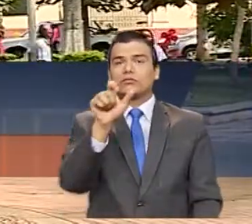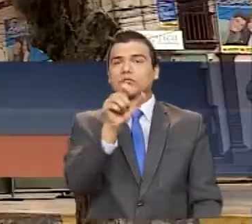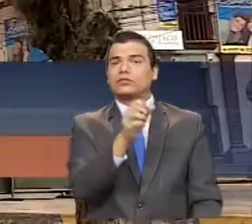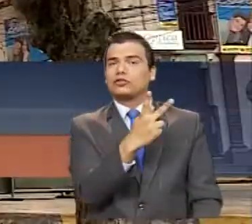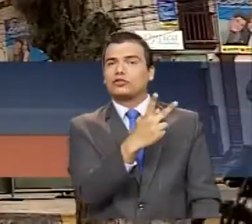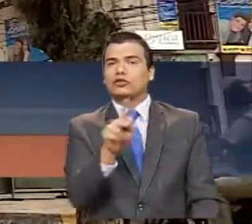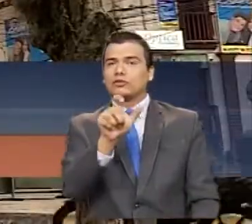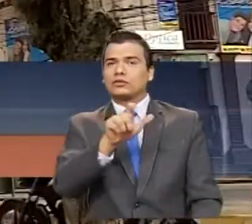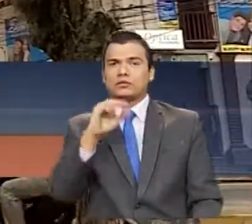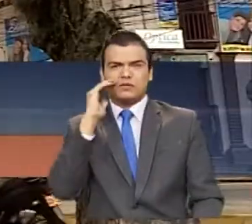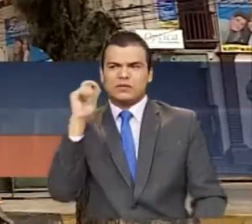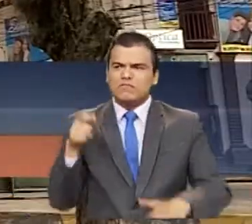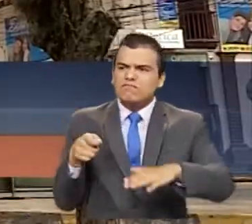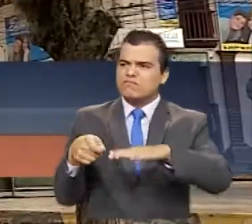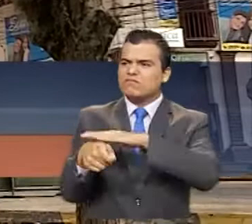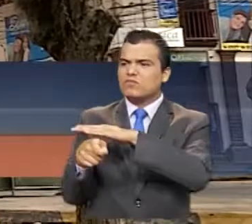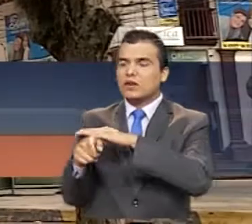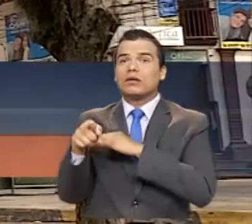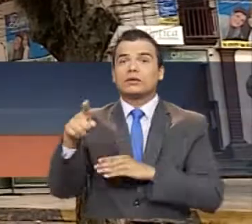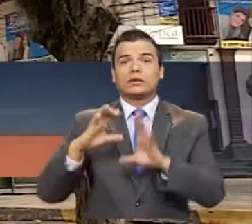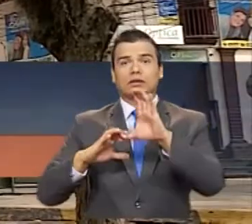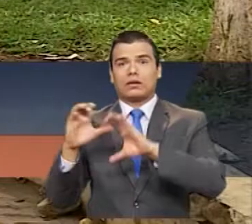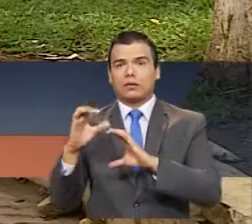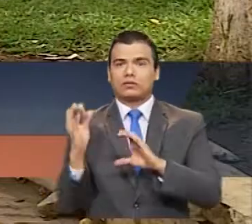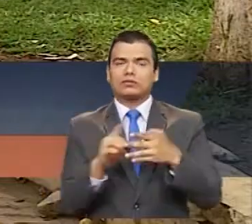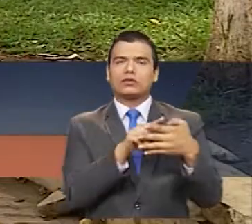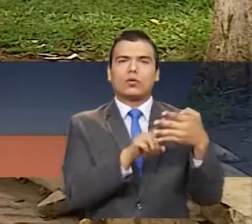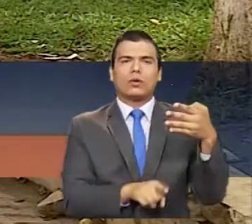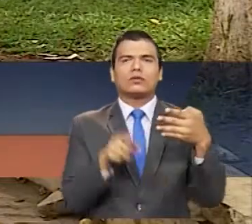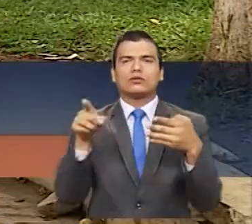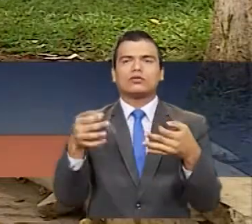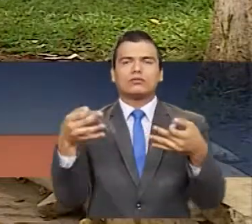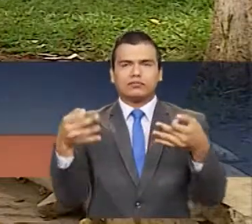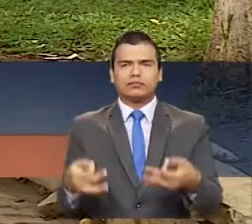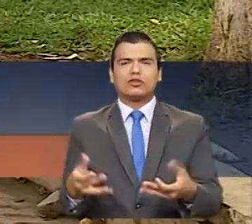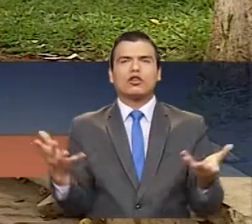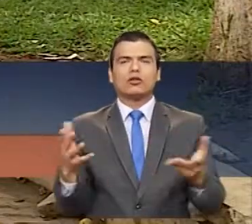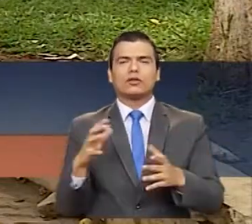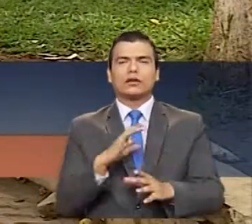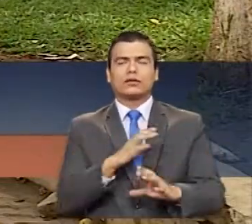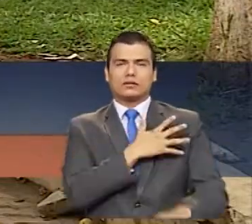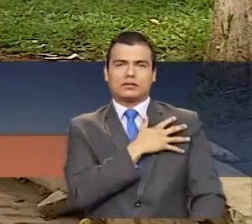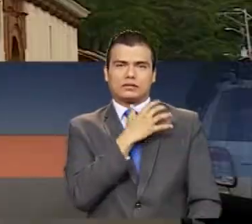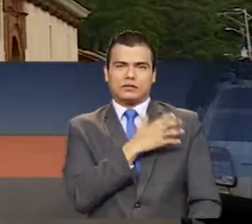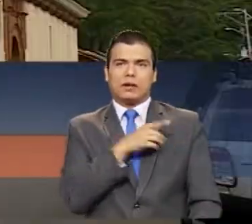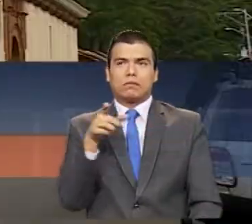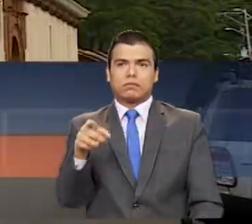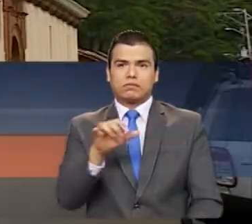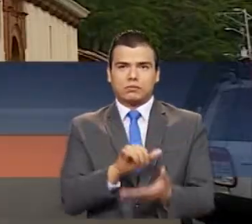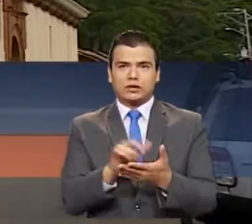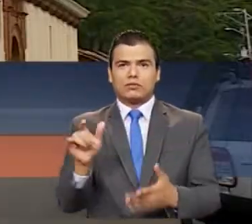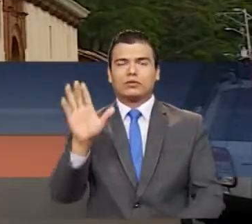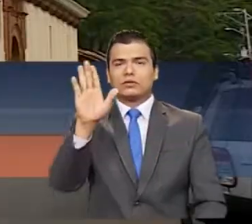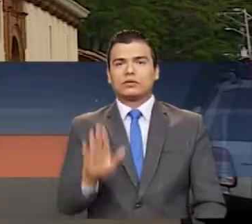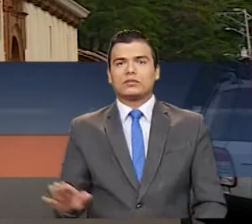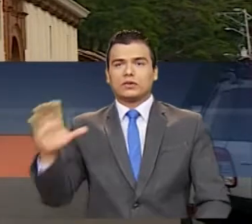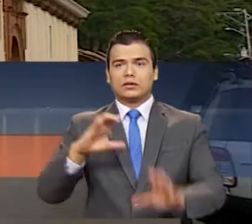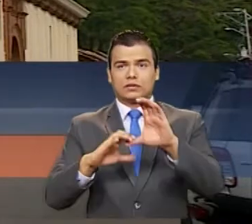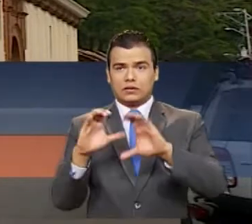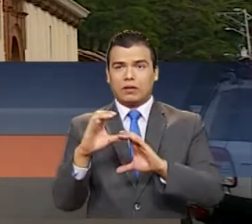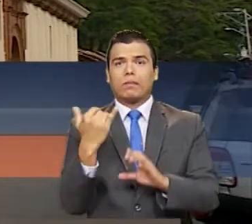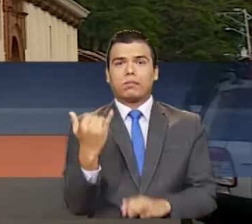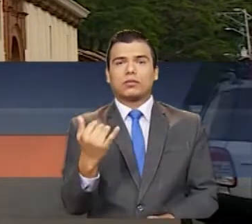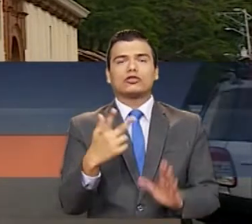en el departamento del cauca durante este año se han registrado de santander de quilichao en este mismo departamento en 2016